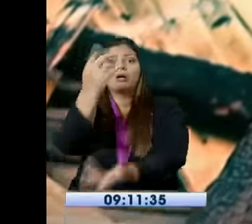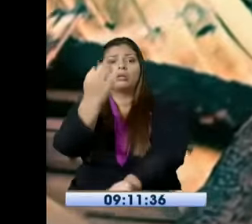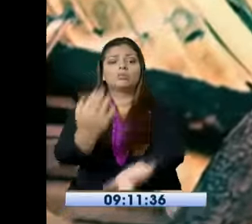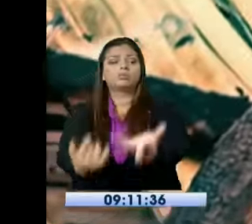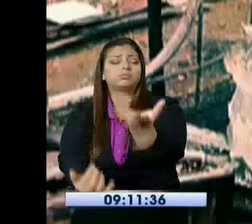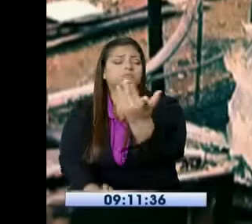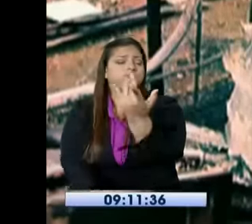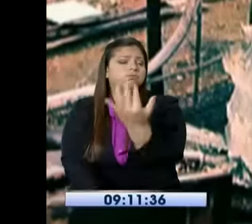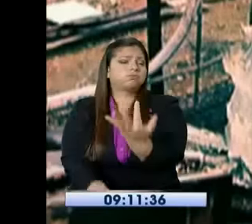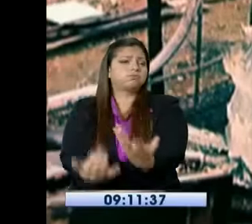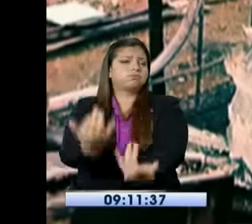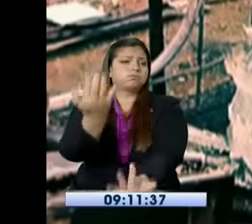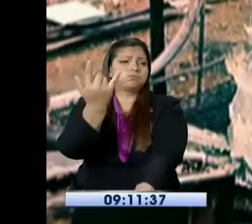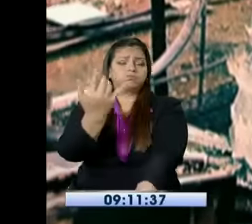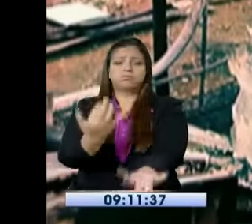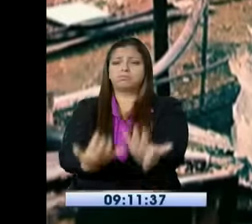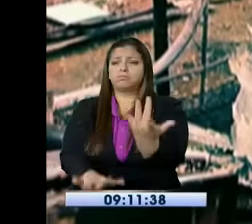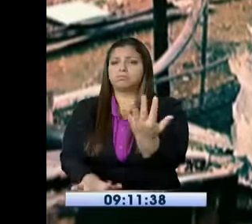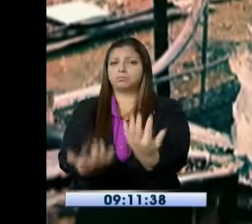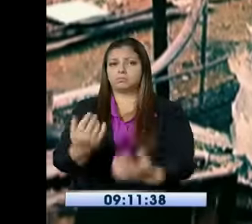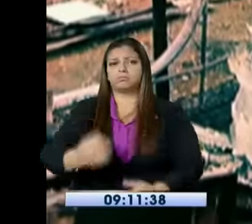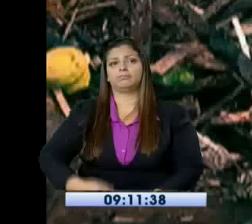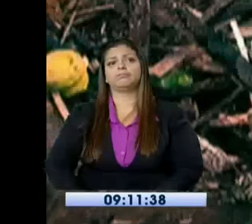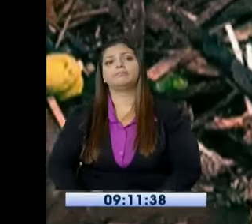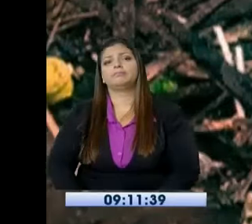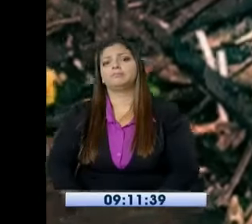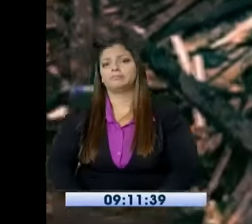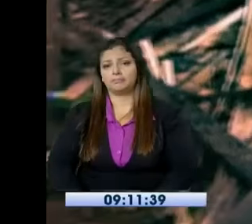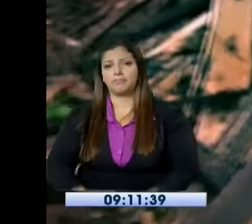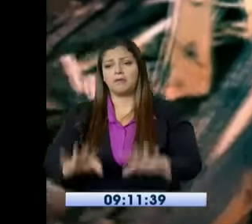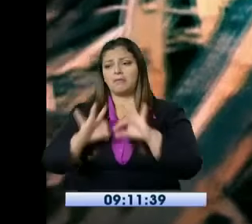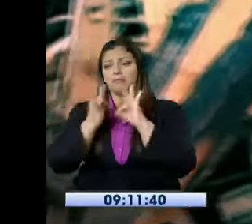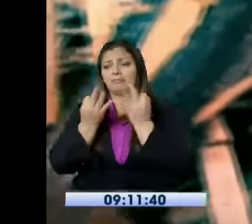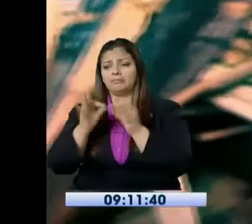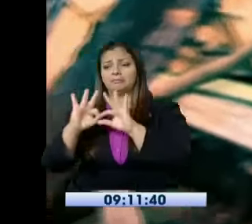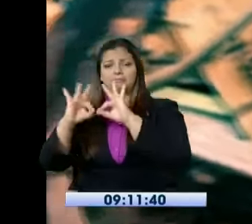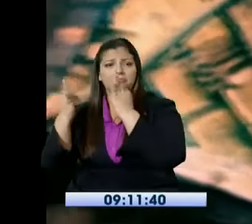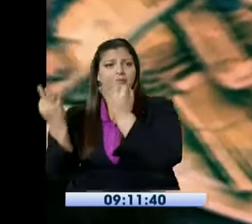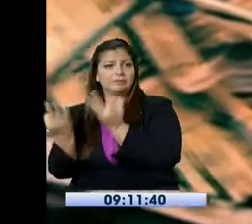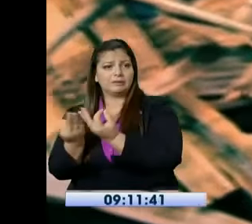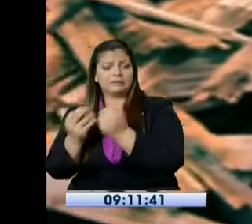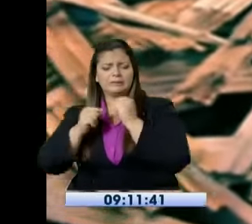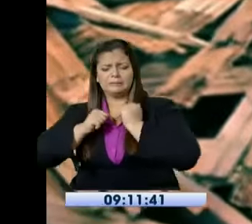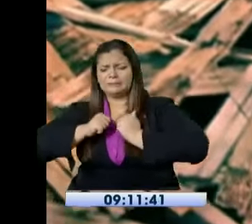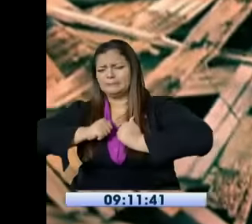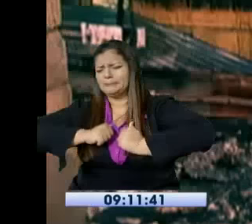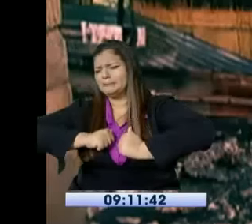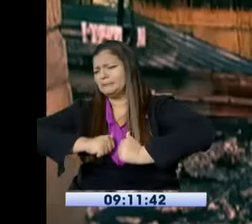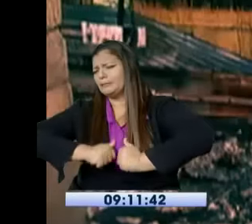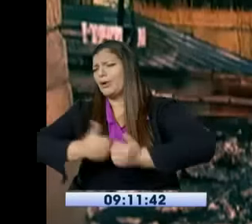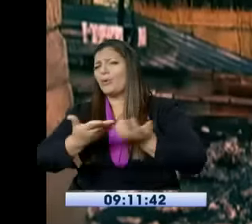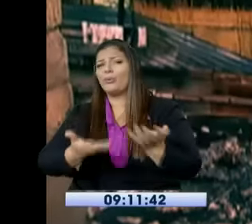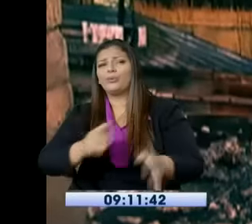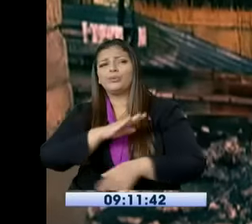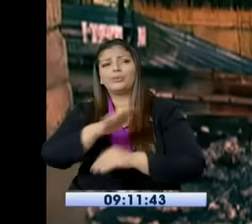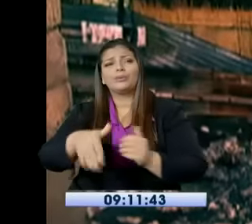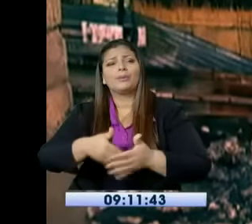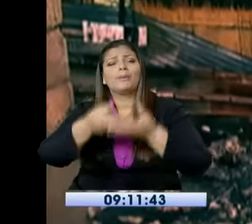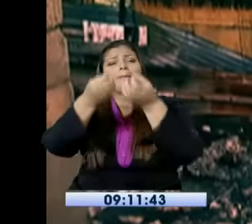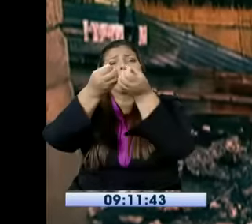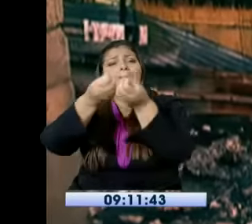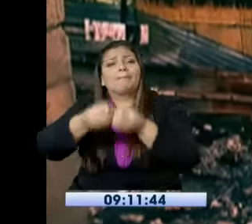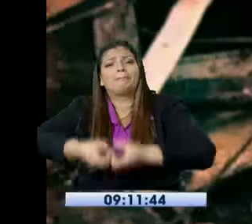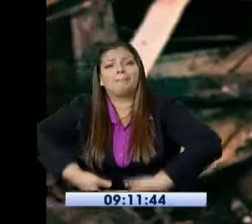Y es que no se explican cómo sucedió. Solo la tristeza de haberlo perdido todo los acompaña. Y dicen que ahora les toca comenzar de